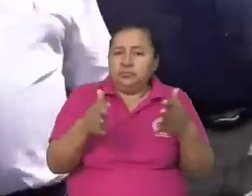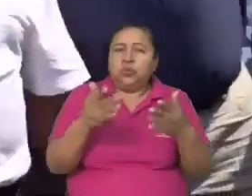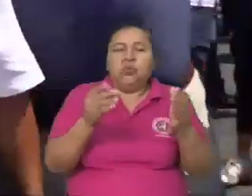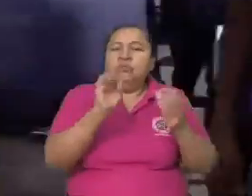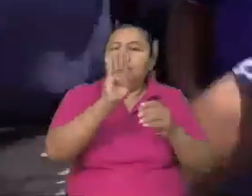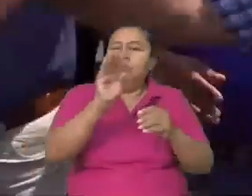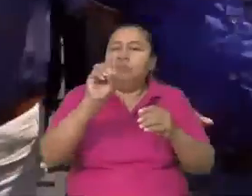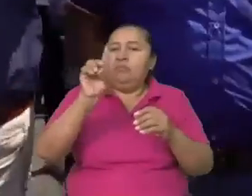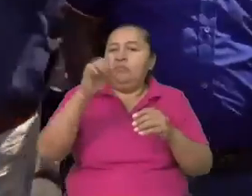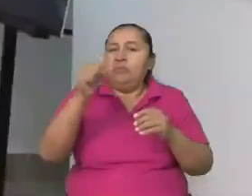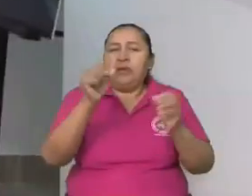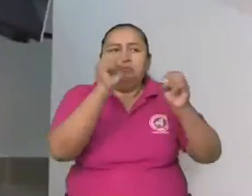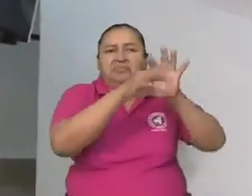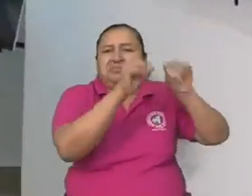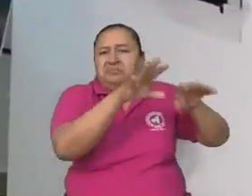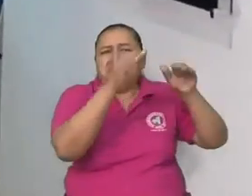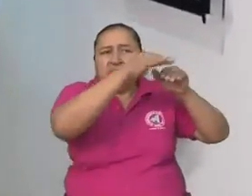de 6.500